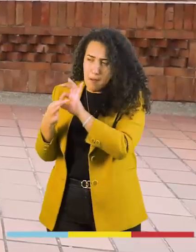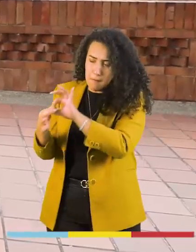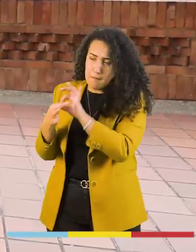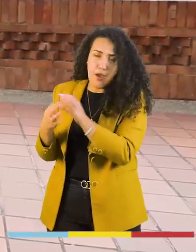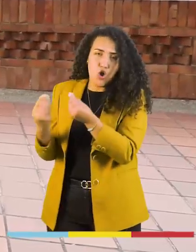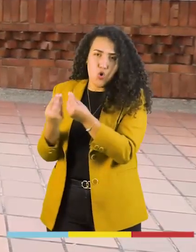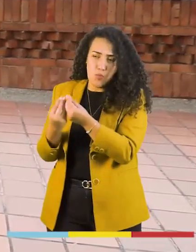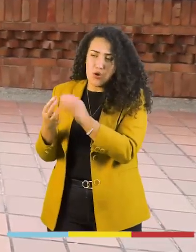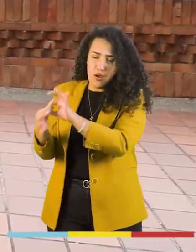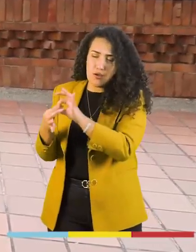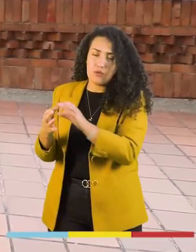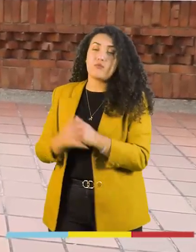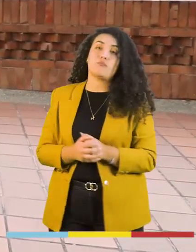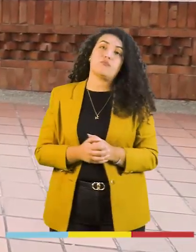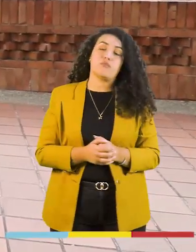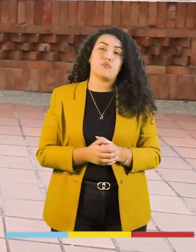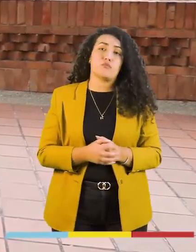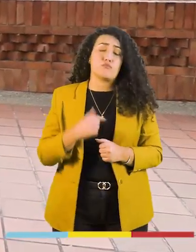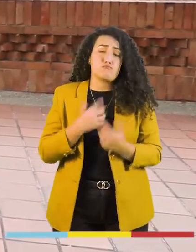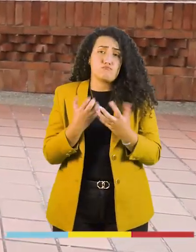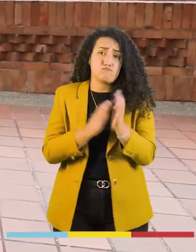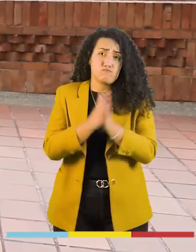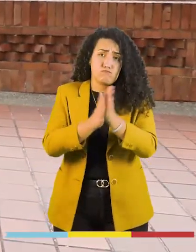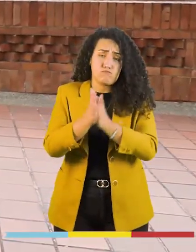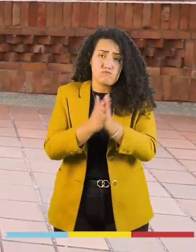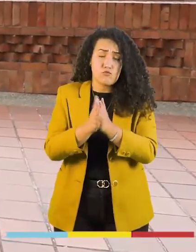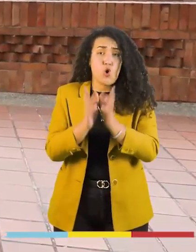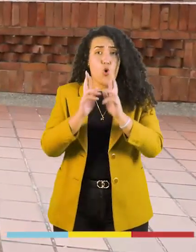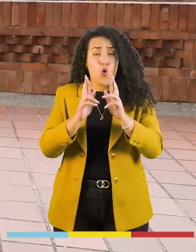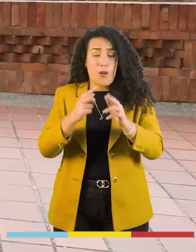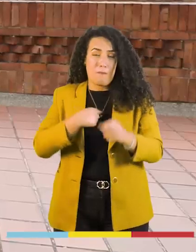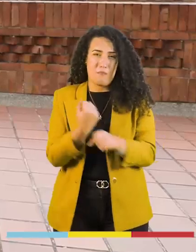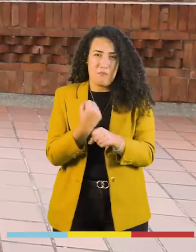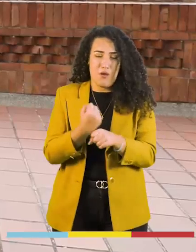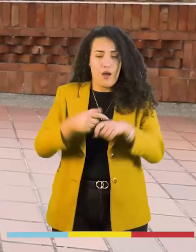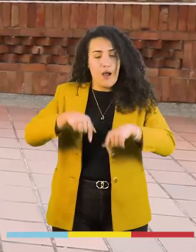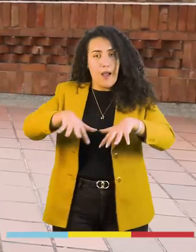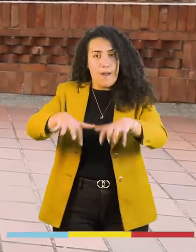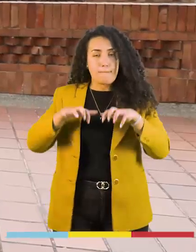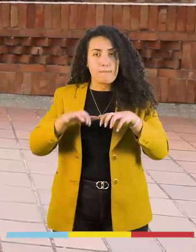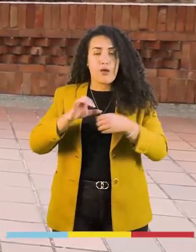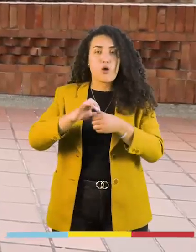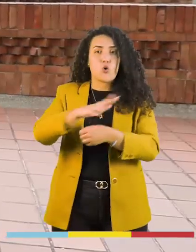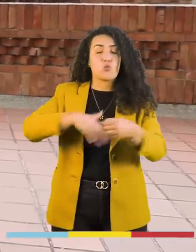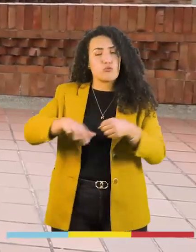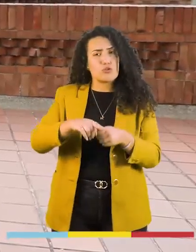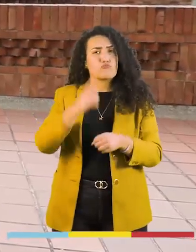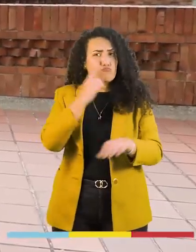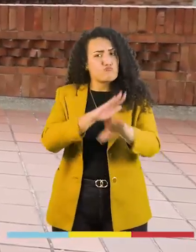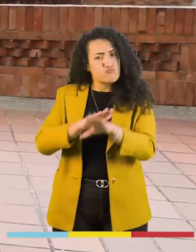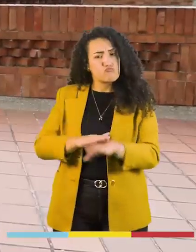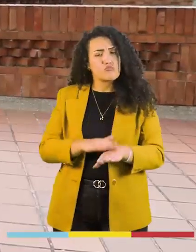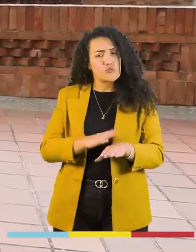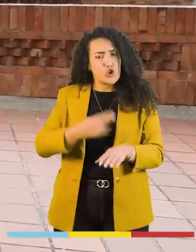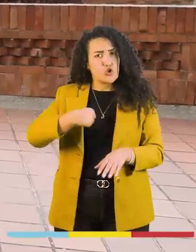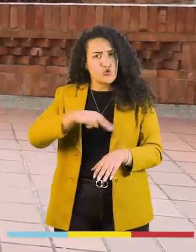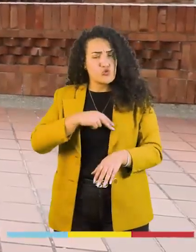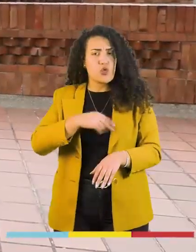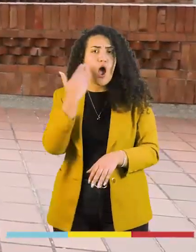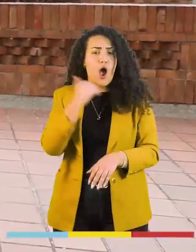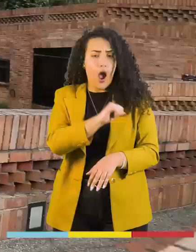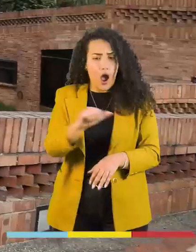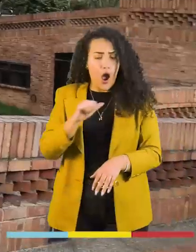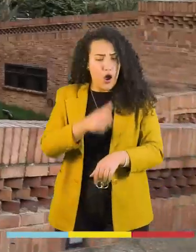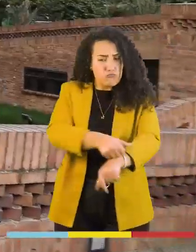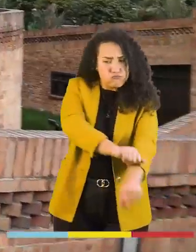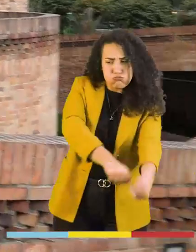dejar mi paso por la Asamblea Departamental de Cundinamarca. Recuerden que como mujeres tenemos el empoderamiento para llegar